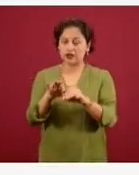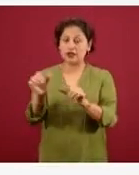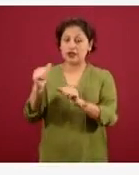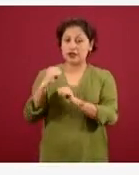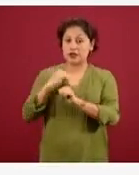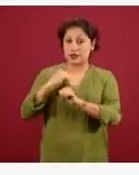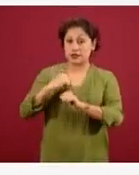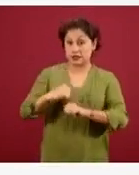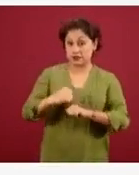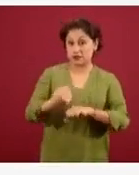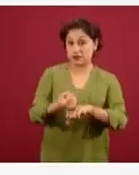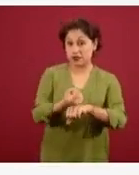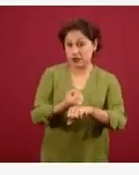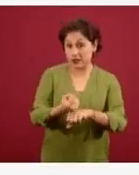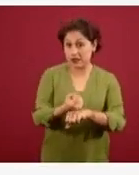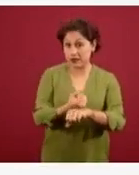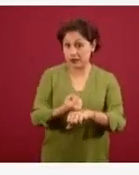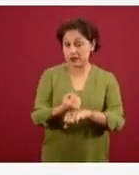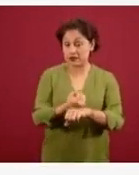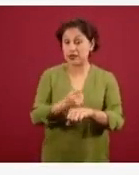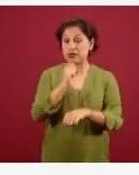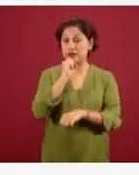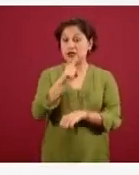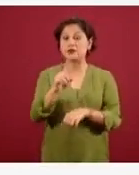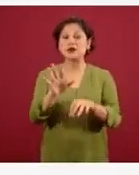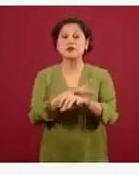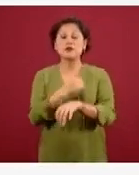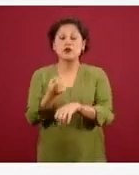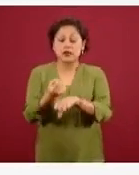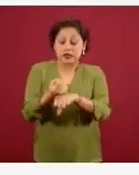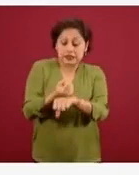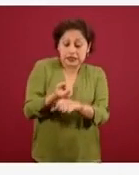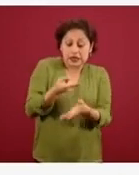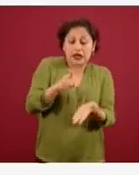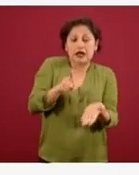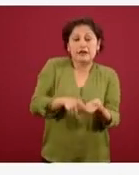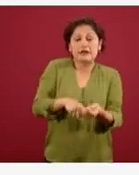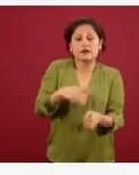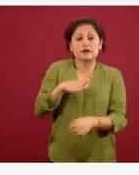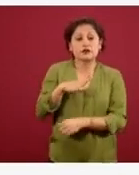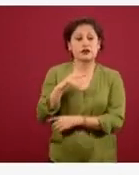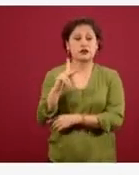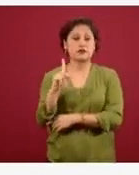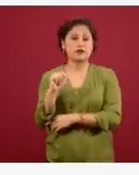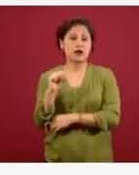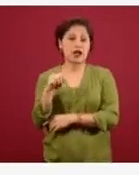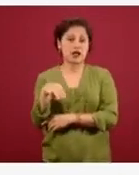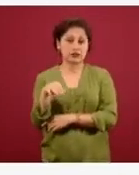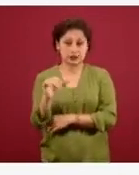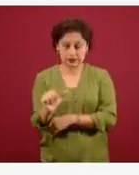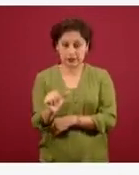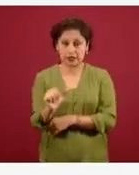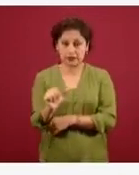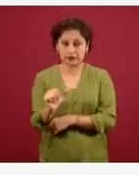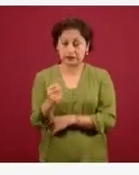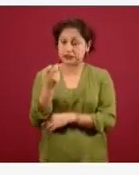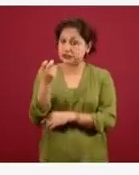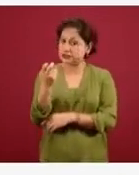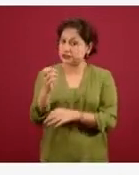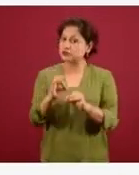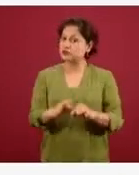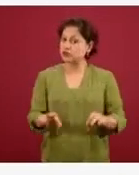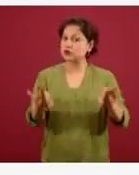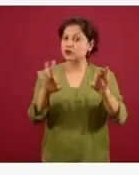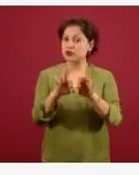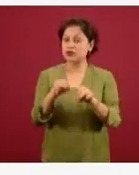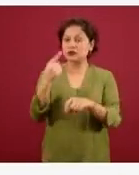¿Por qué? Porque el plasma se obtiene a través de la sangre, es un componente de la sangre. Pero centren su atención en este